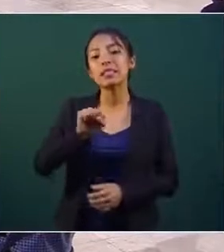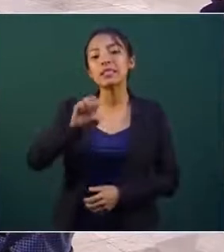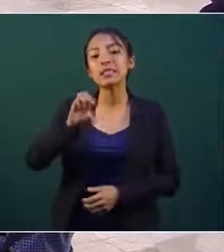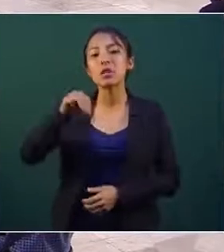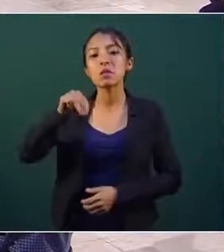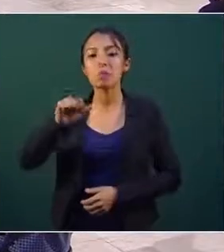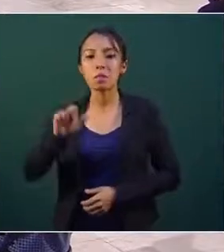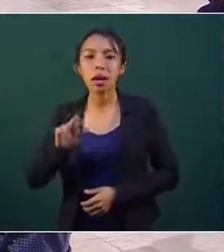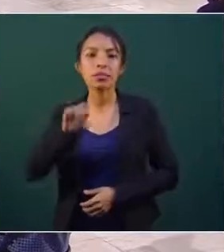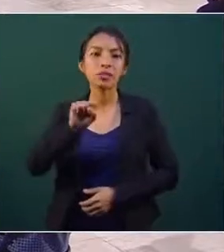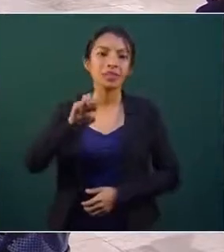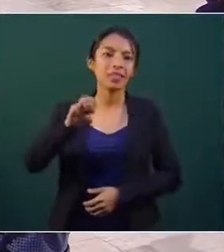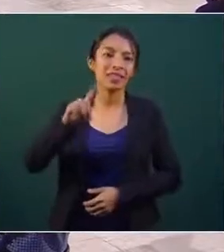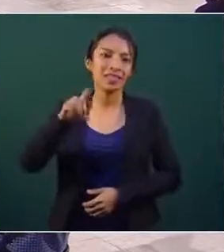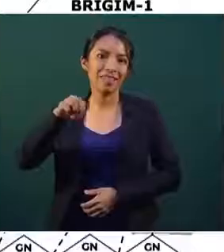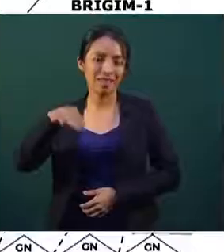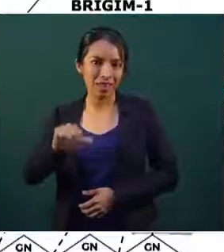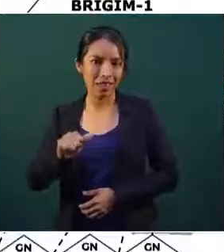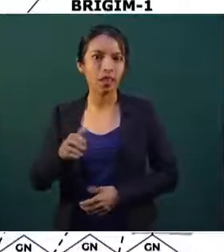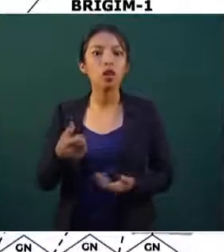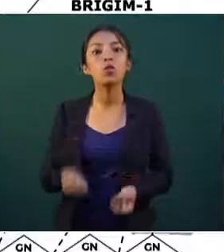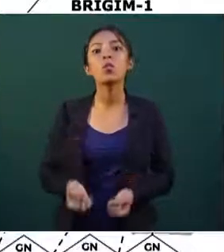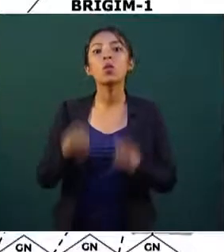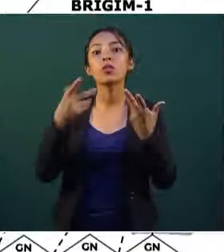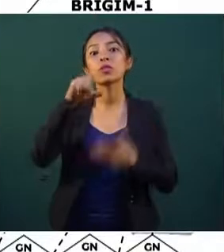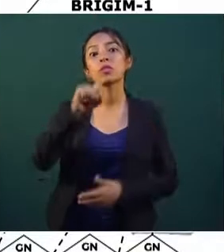Nacional, se cuentan en el Estado